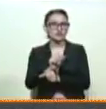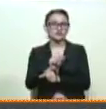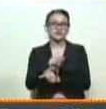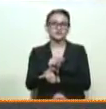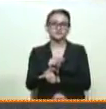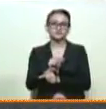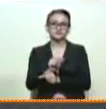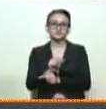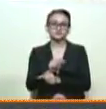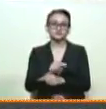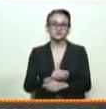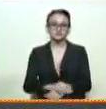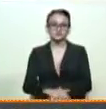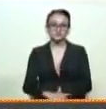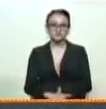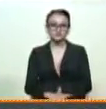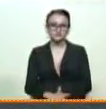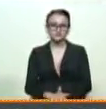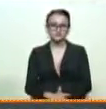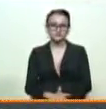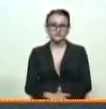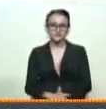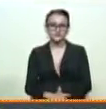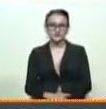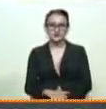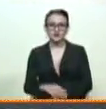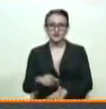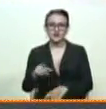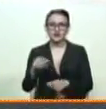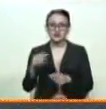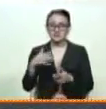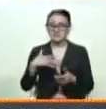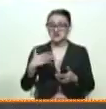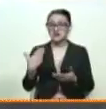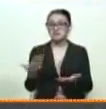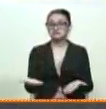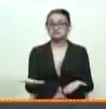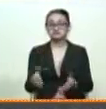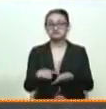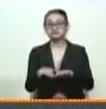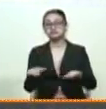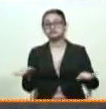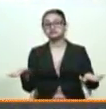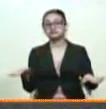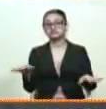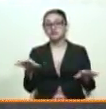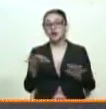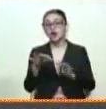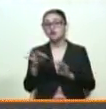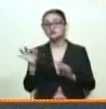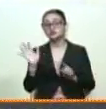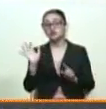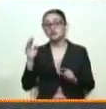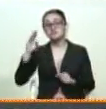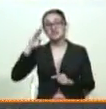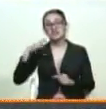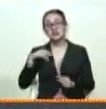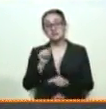Norteamérica, de poner sobre la mesa una opción, o entre las opciones, la opción